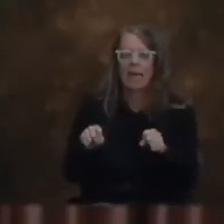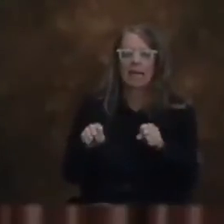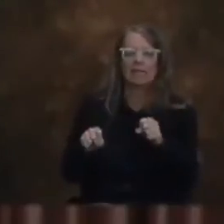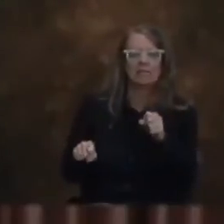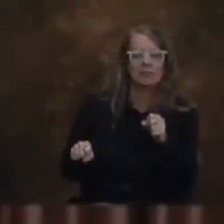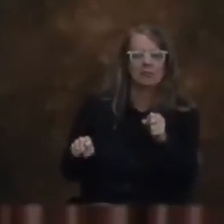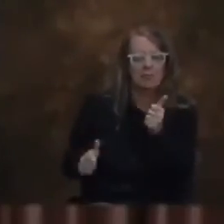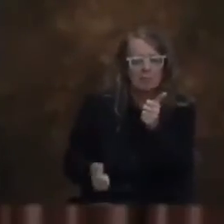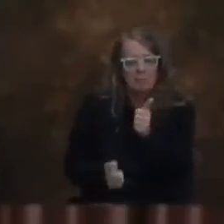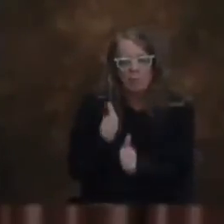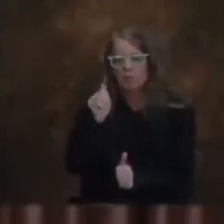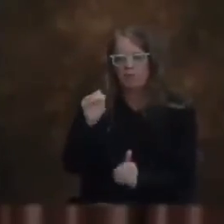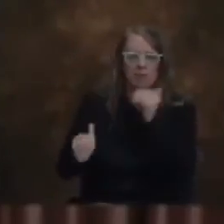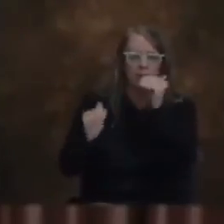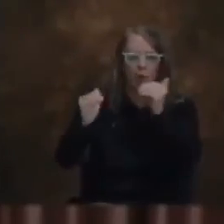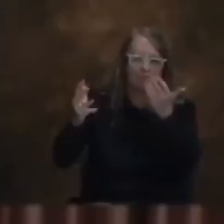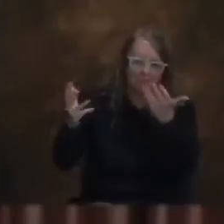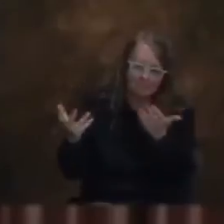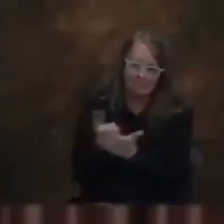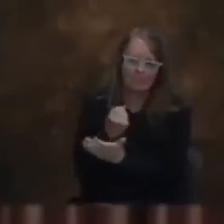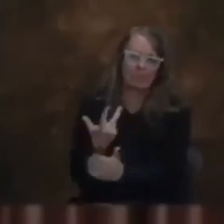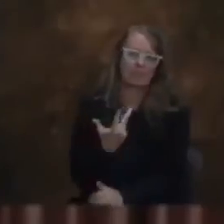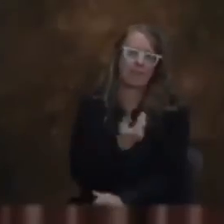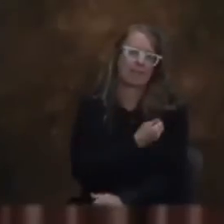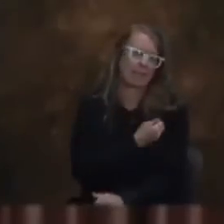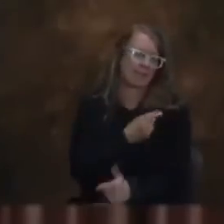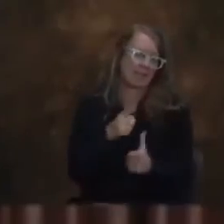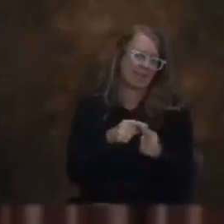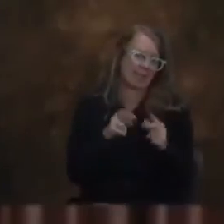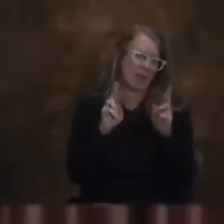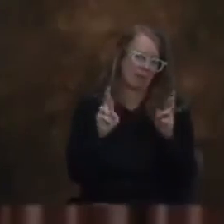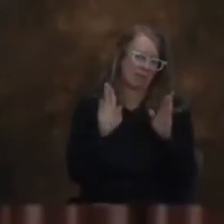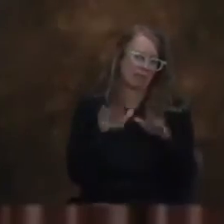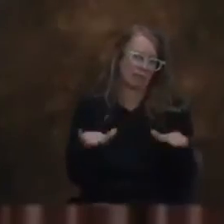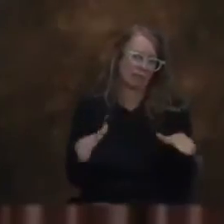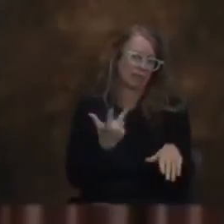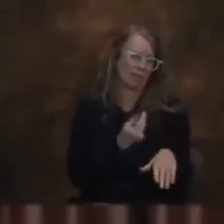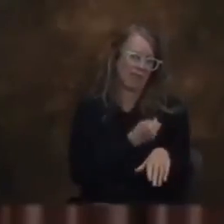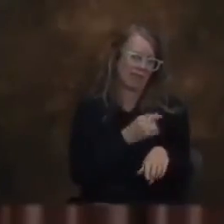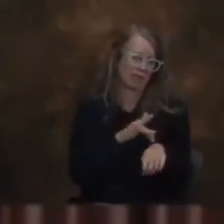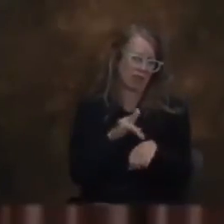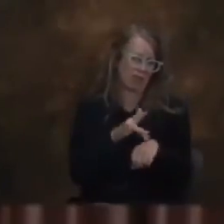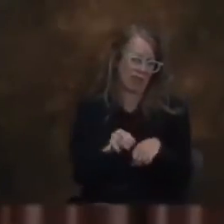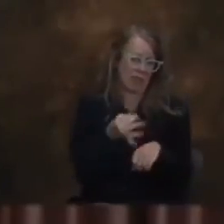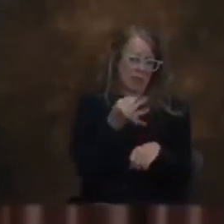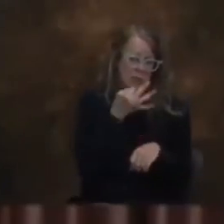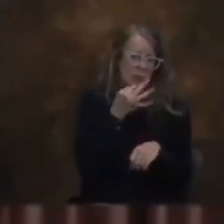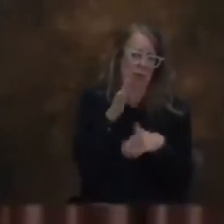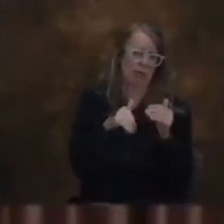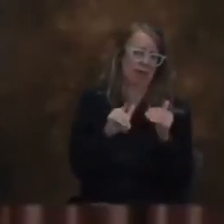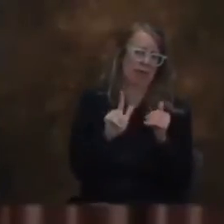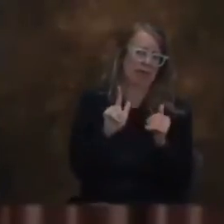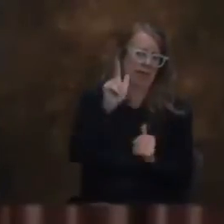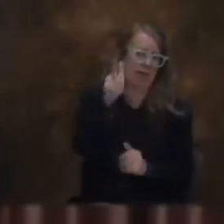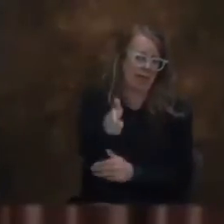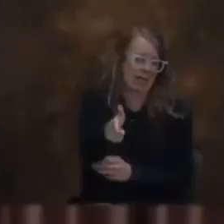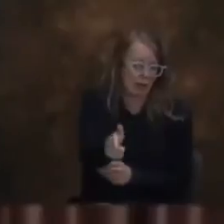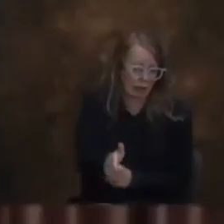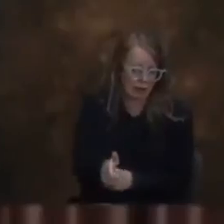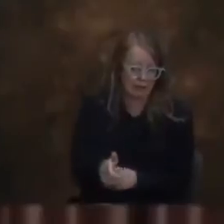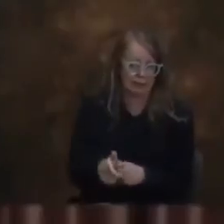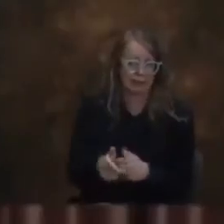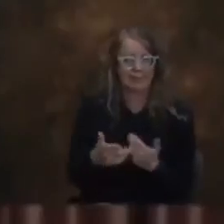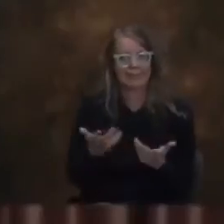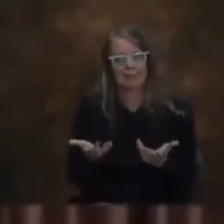todo lo que podemos hacer para hacer accesible las vacunas y ojalá la vacuna para niños van a estar disponibles pronto y